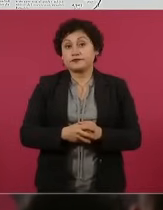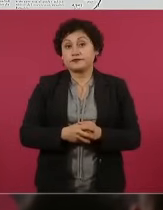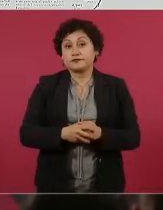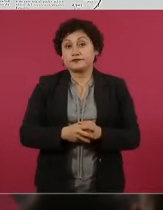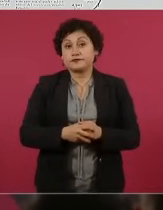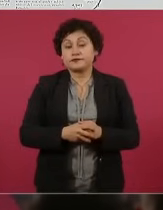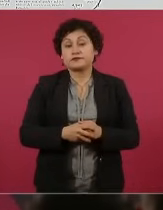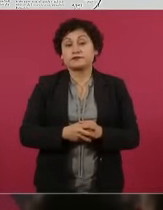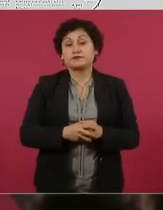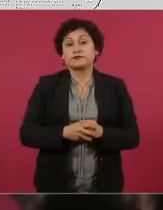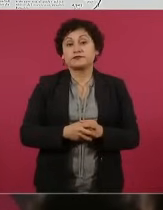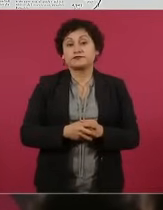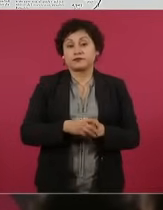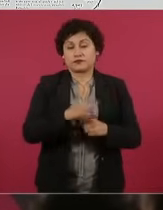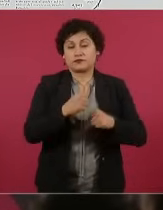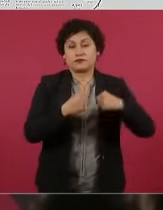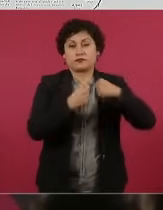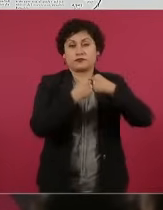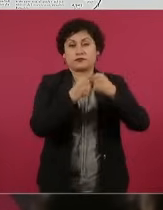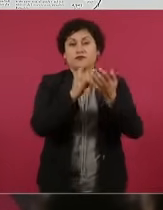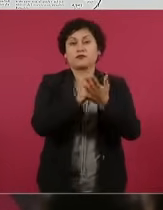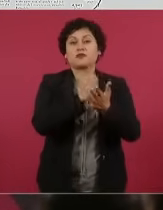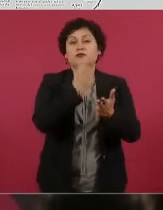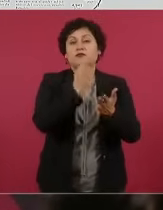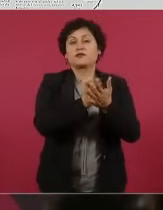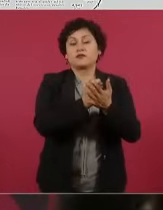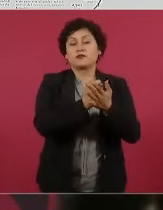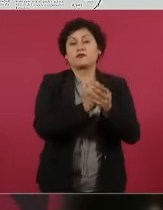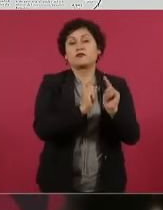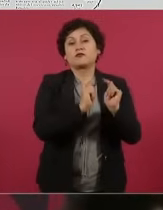de Tamaulipas con Texas y Coahuila.